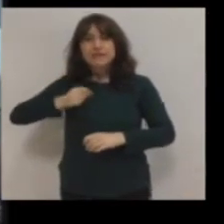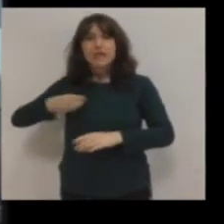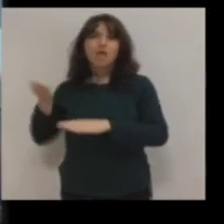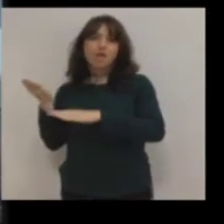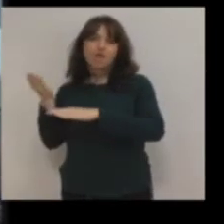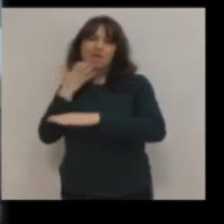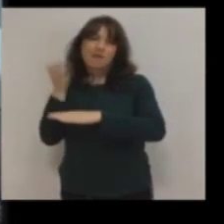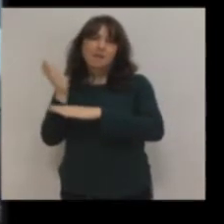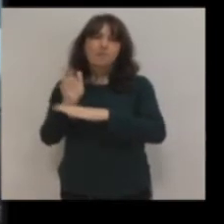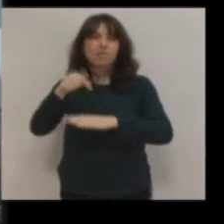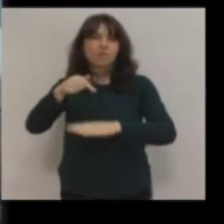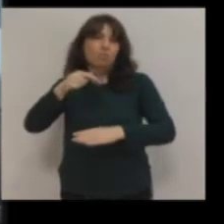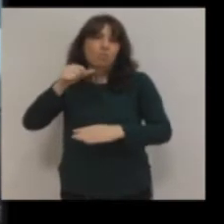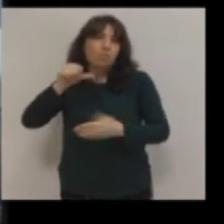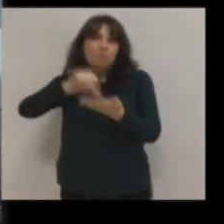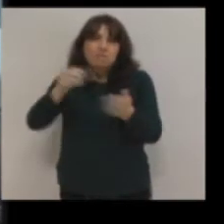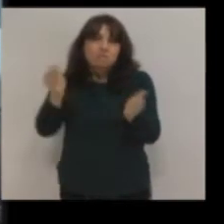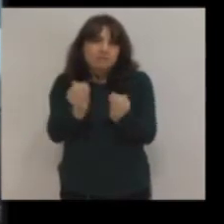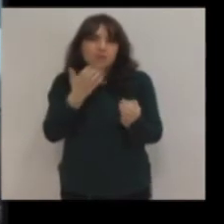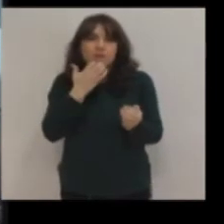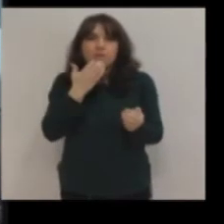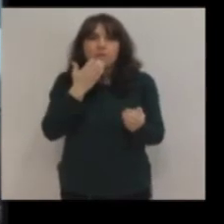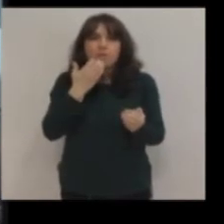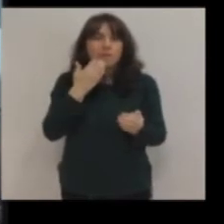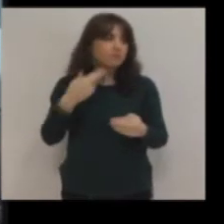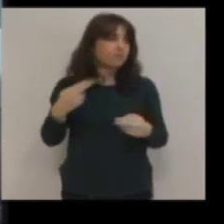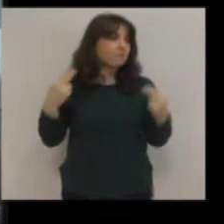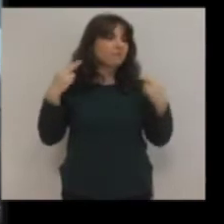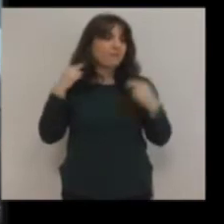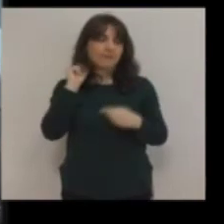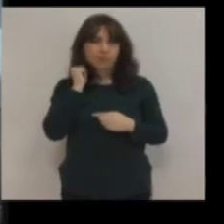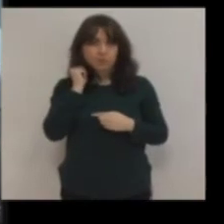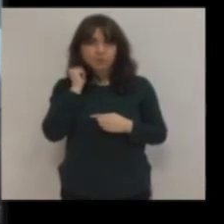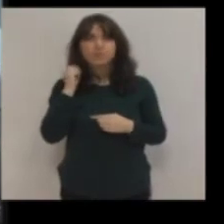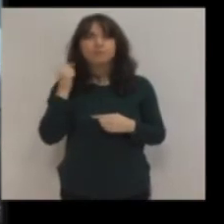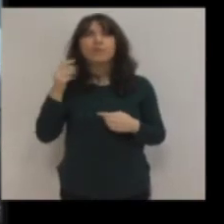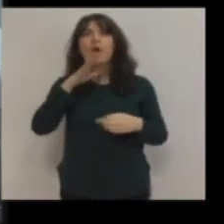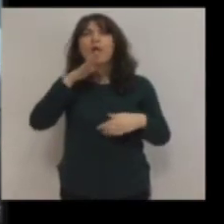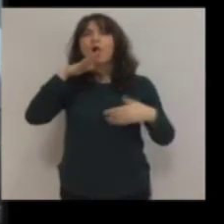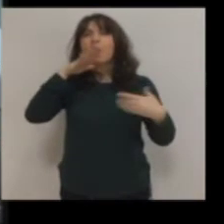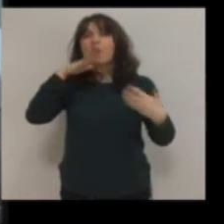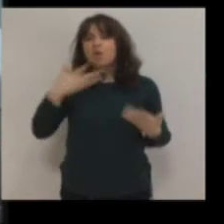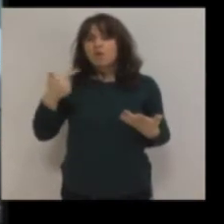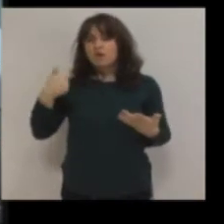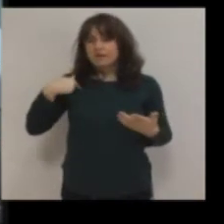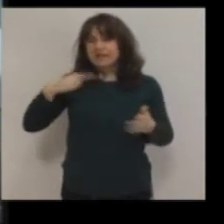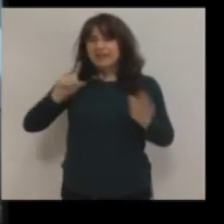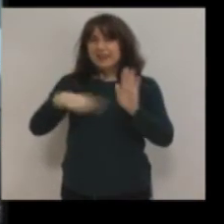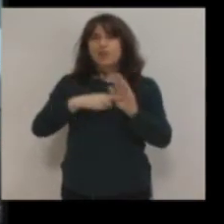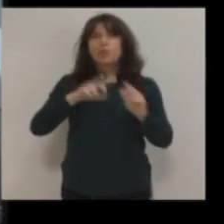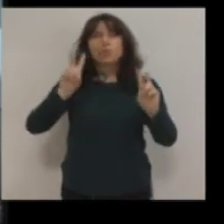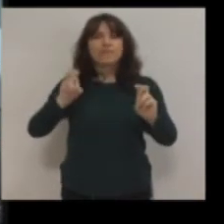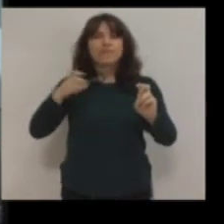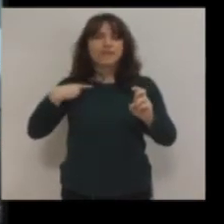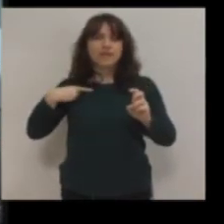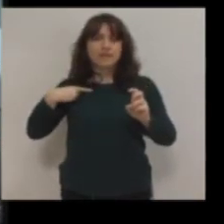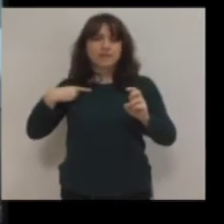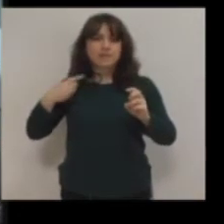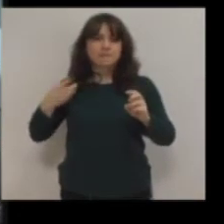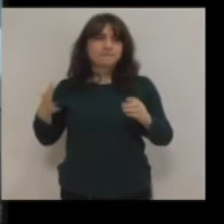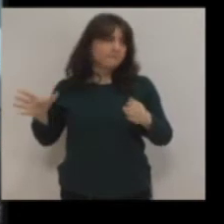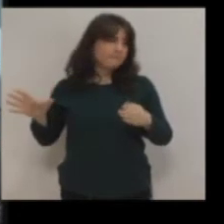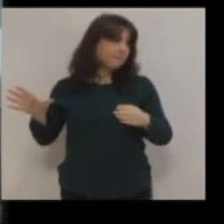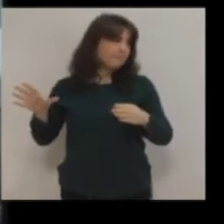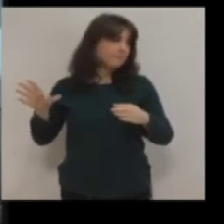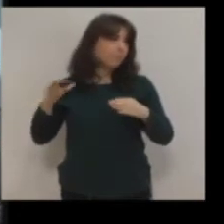ejemplo, como puede ser Badajoz. Ahora que se está hablando de la nueva ley de demarcación y planta judicial, sí que me planteo la